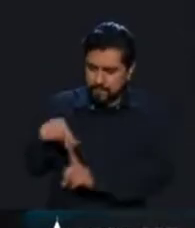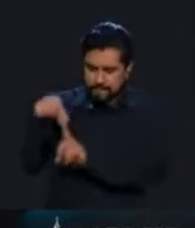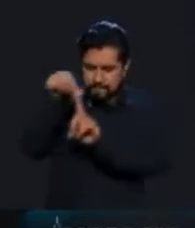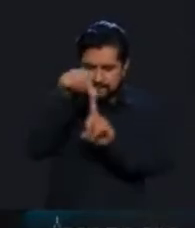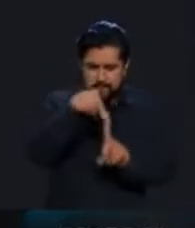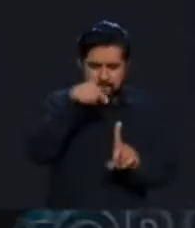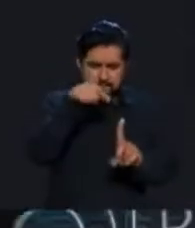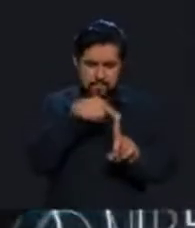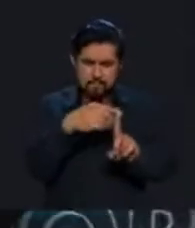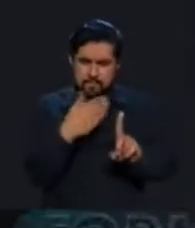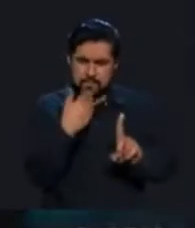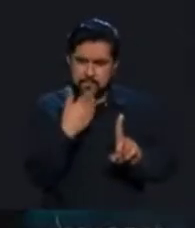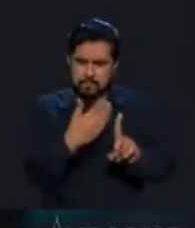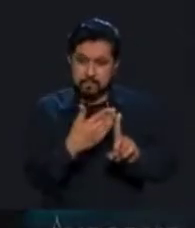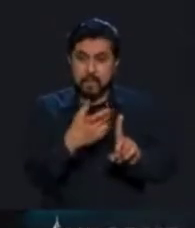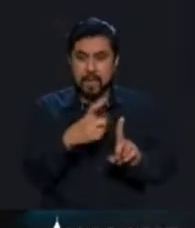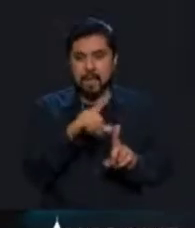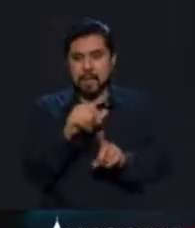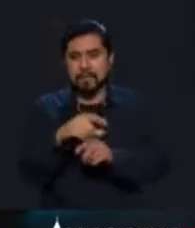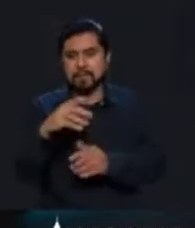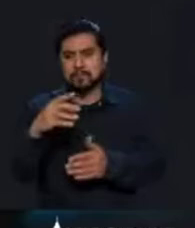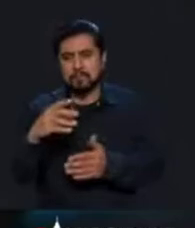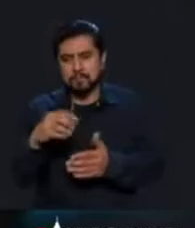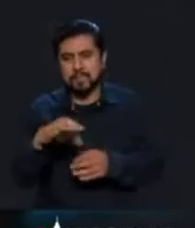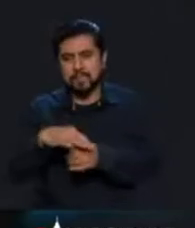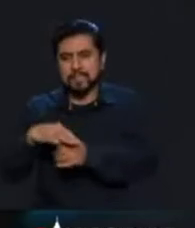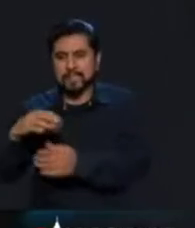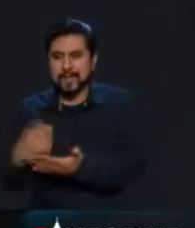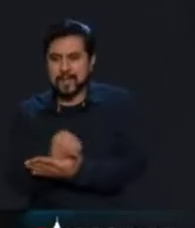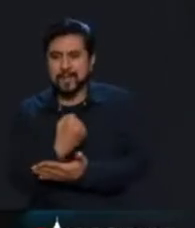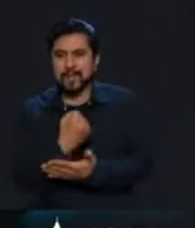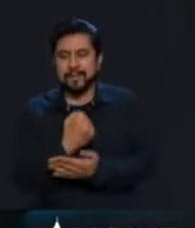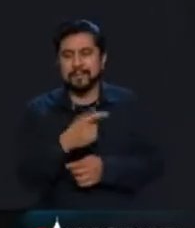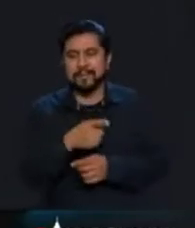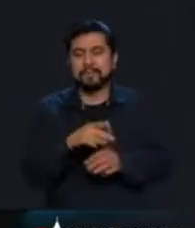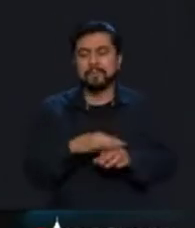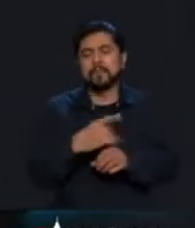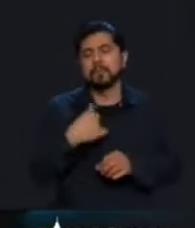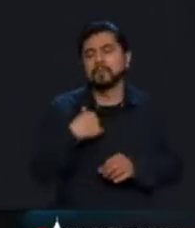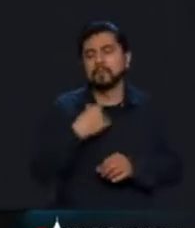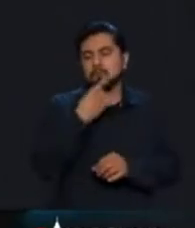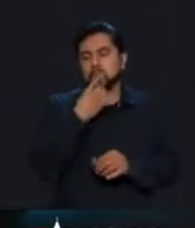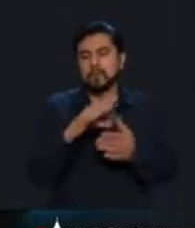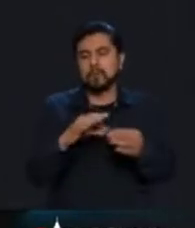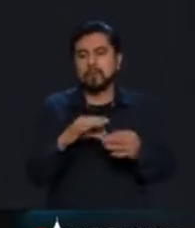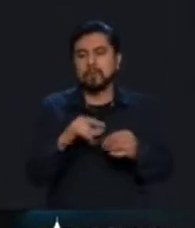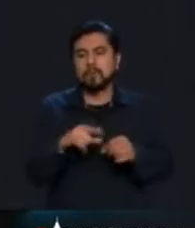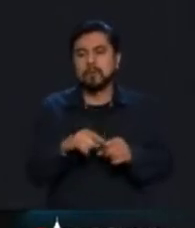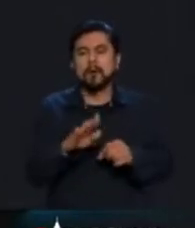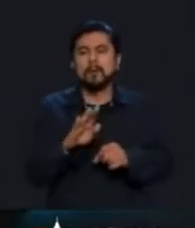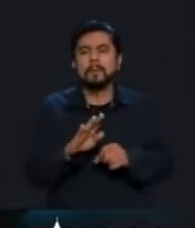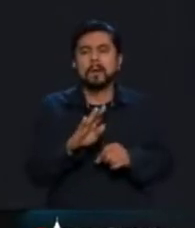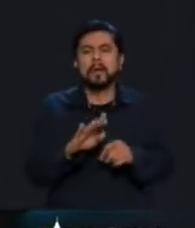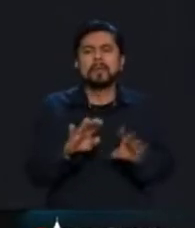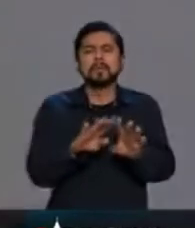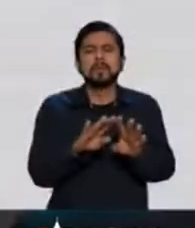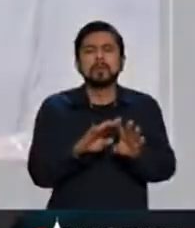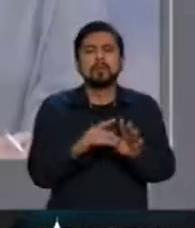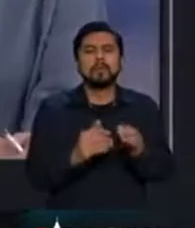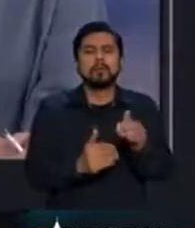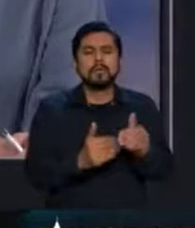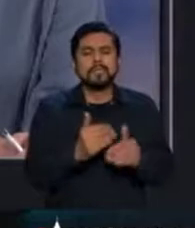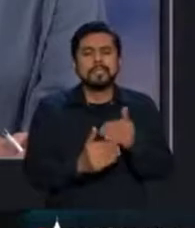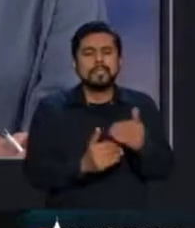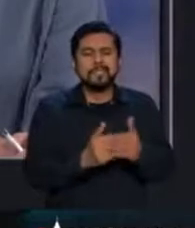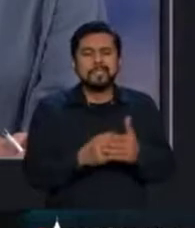lo que necesitas. Entonces, por eso esta tendencia que les hablo, que les menciono, que parece que va contra flujo,